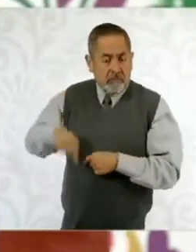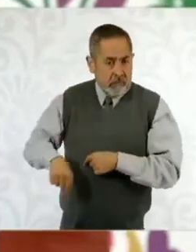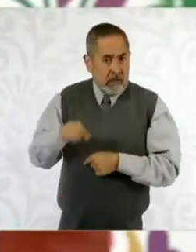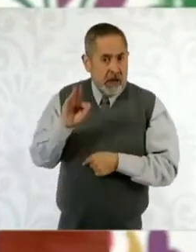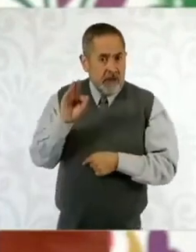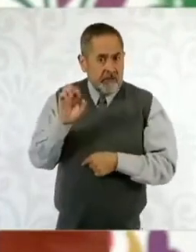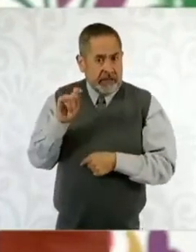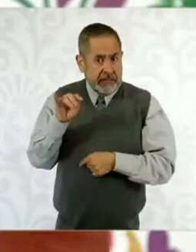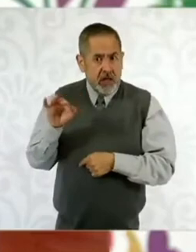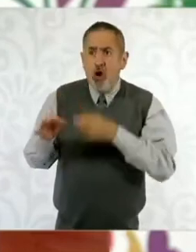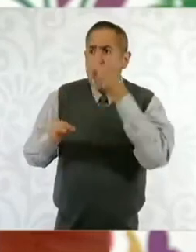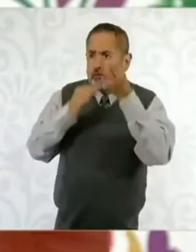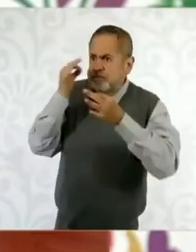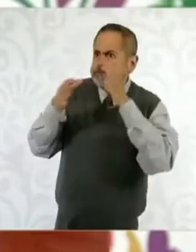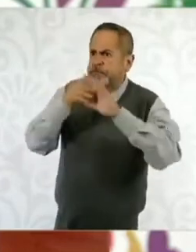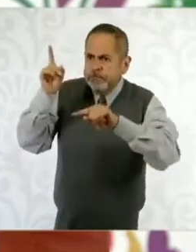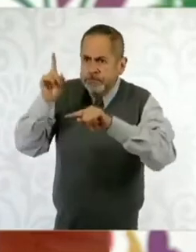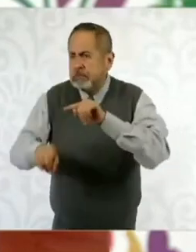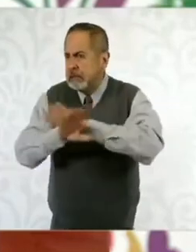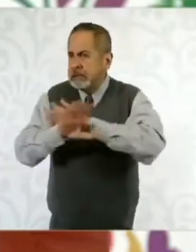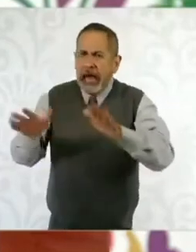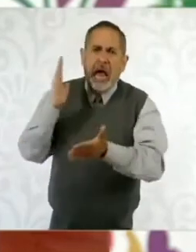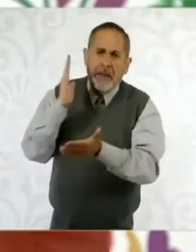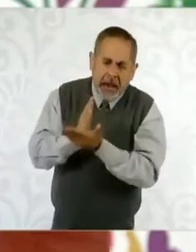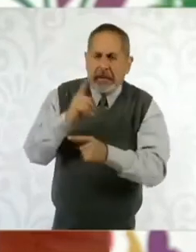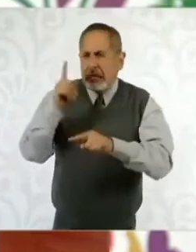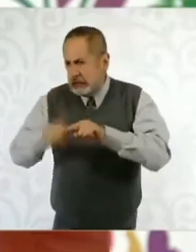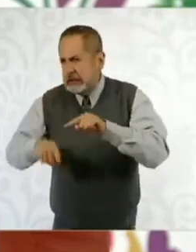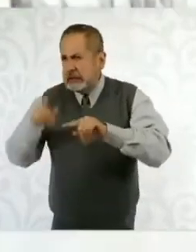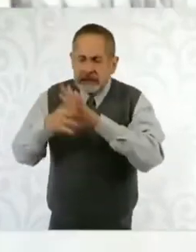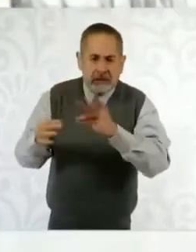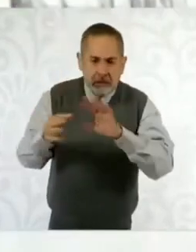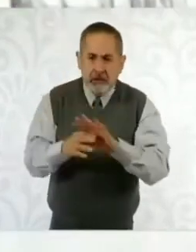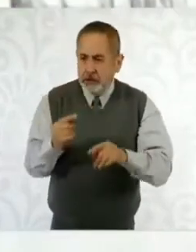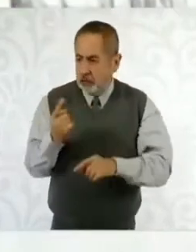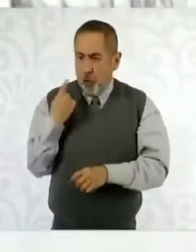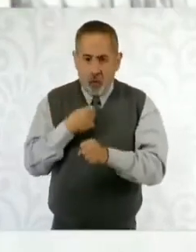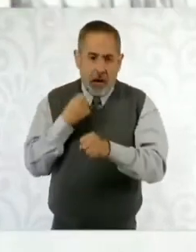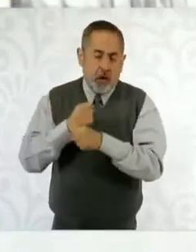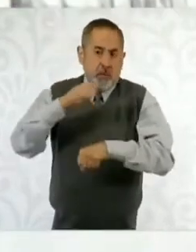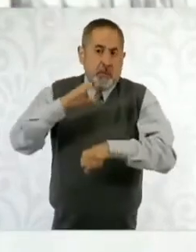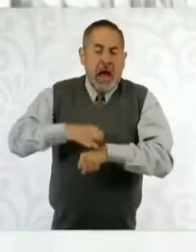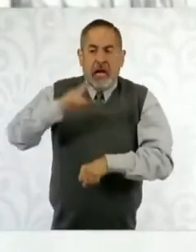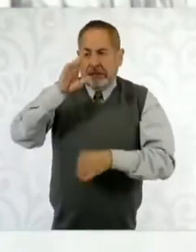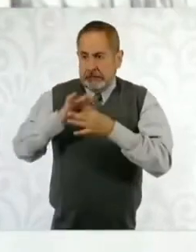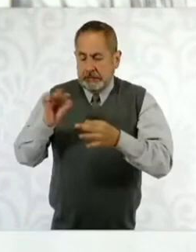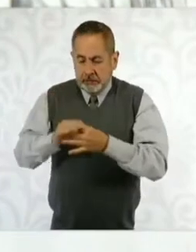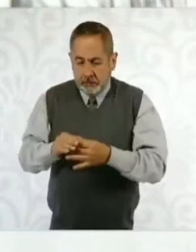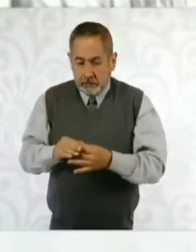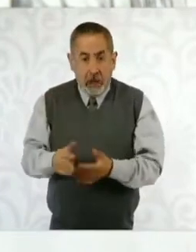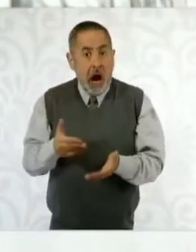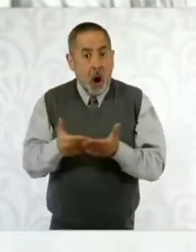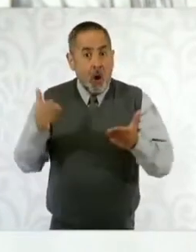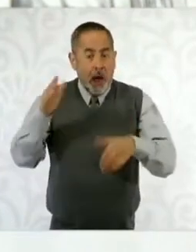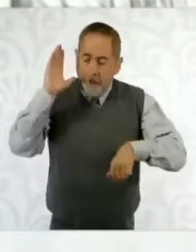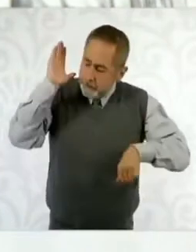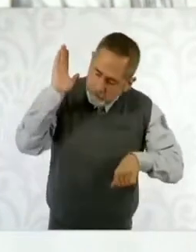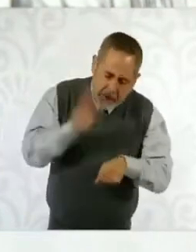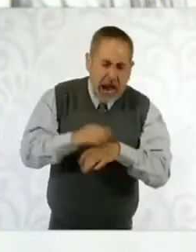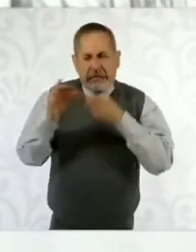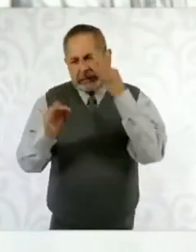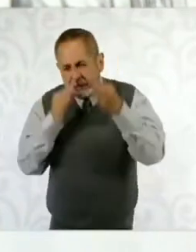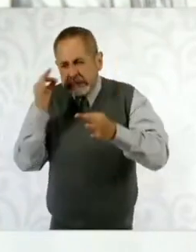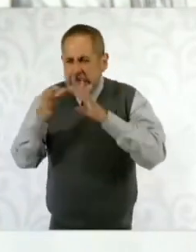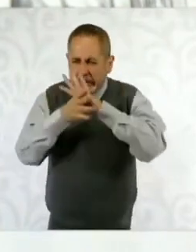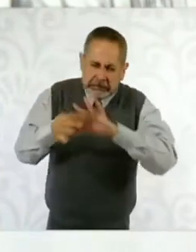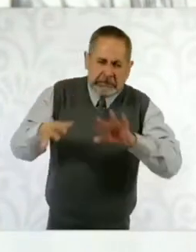un tiempo que se estuvo difundiendo. En el último año fue mayor y ahora nosotros lo retomamos con mayor fuerza. Y todo